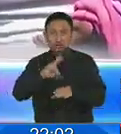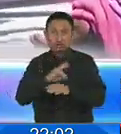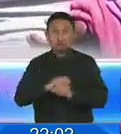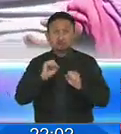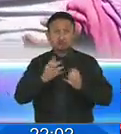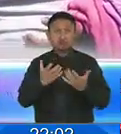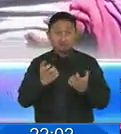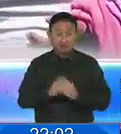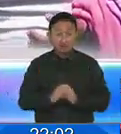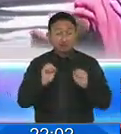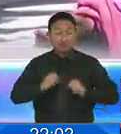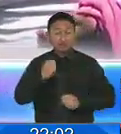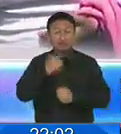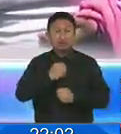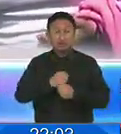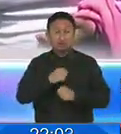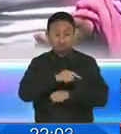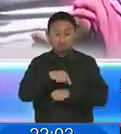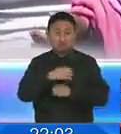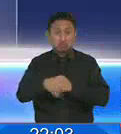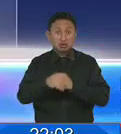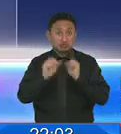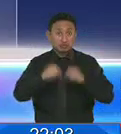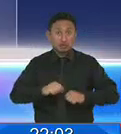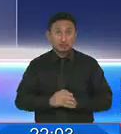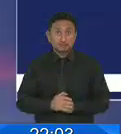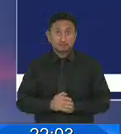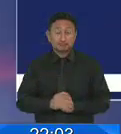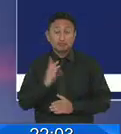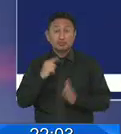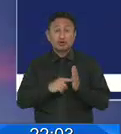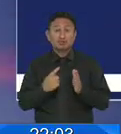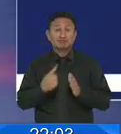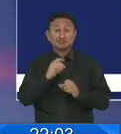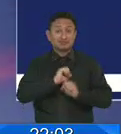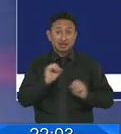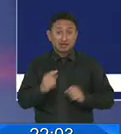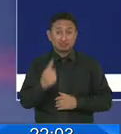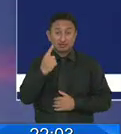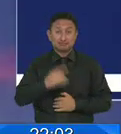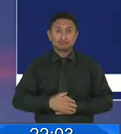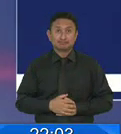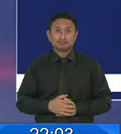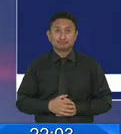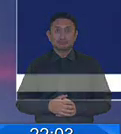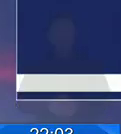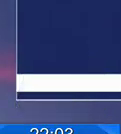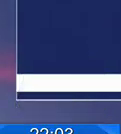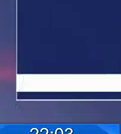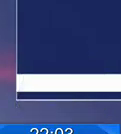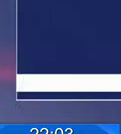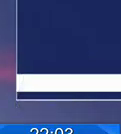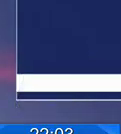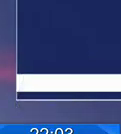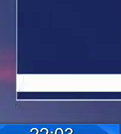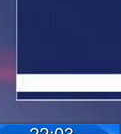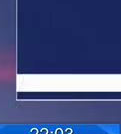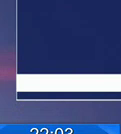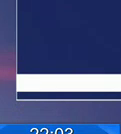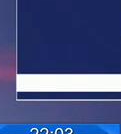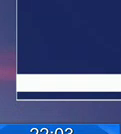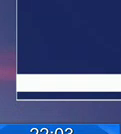o disponibilidad de trabajar horas adicionales. Además, en cuanto al desempleo, se indica que se bajó de 4.6% a 3.8%